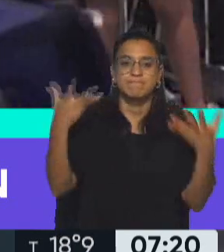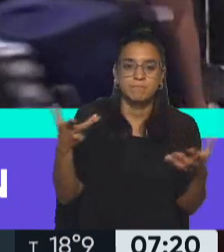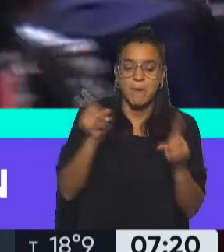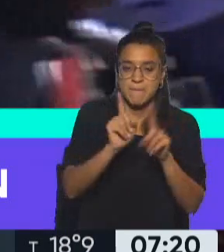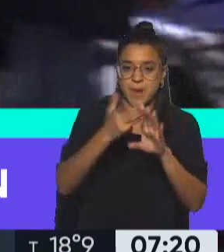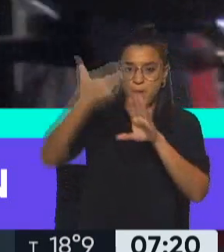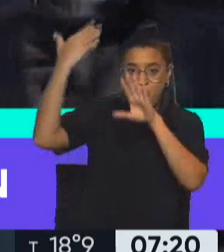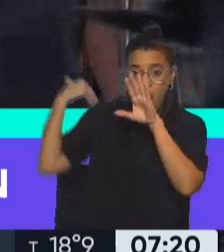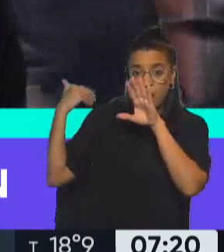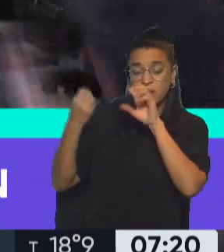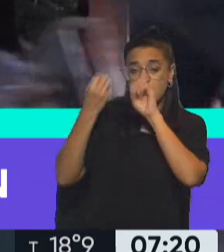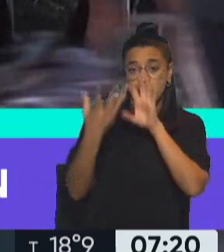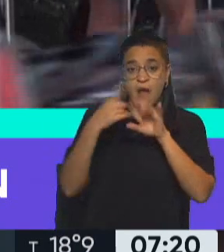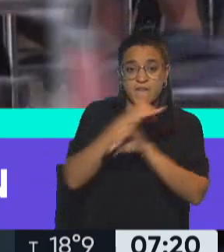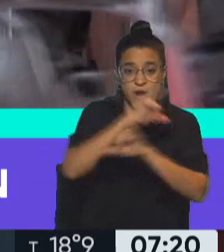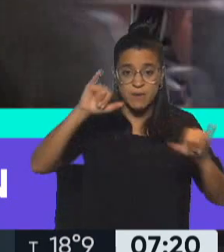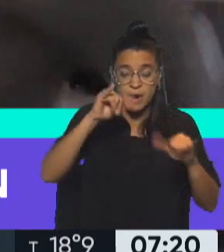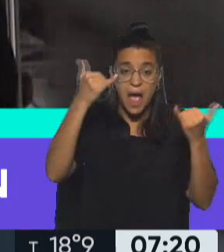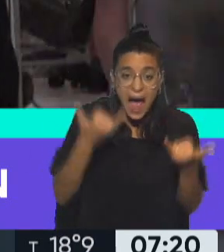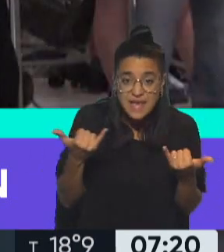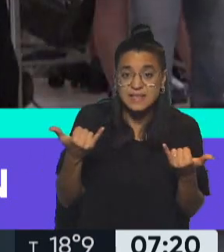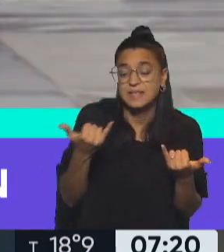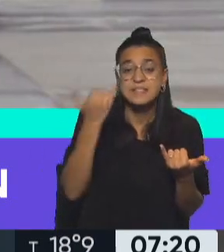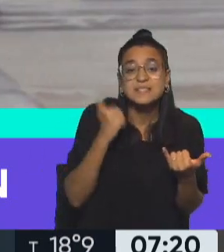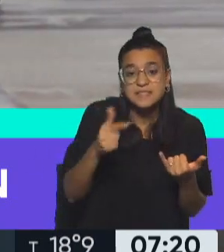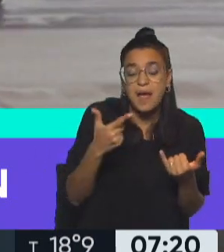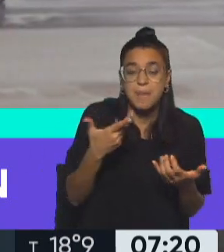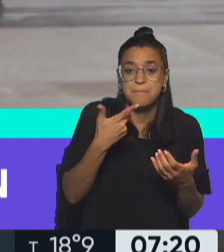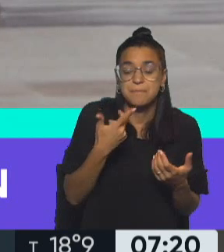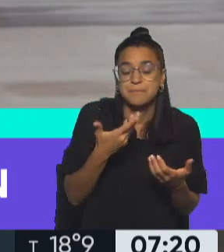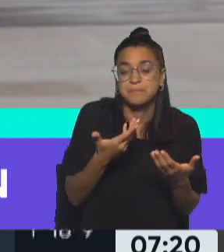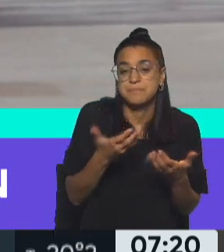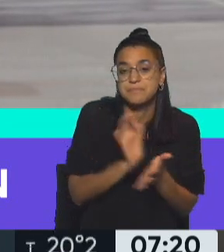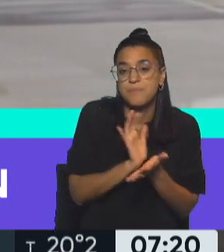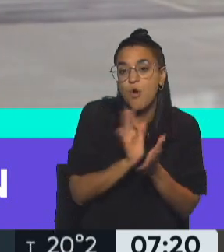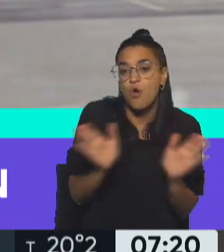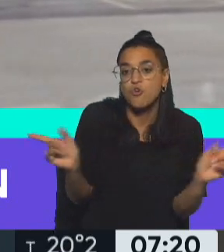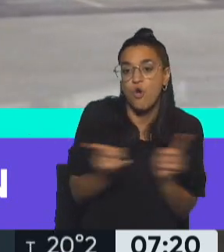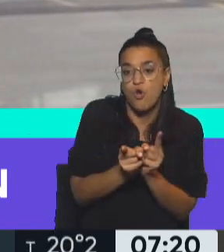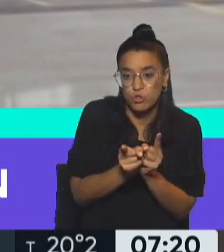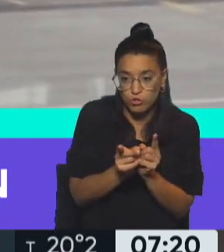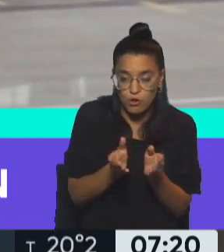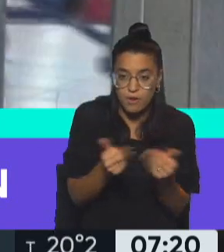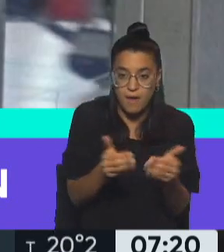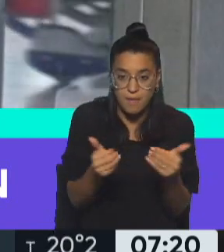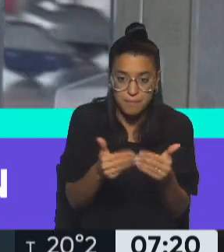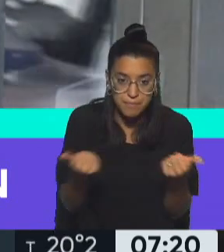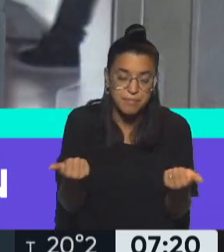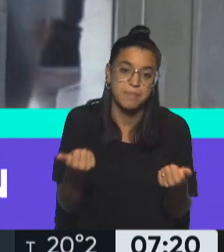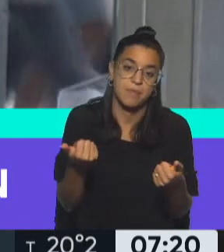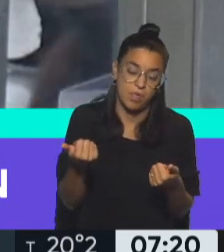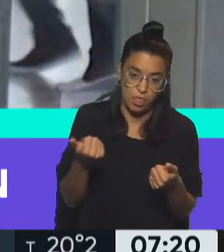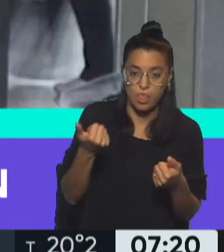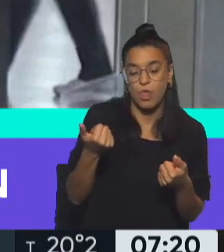los iniciales porque ya tenemos información, entonces sería todo mucho más corto, de menos espacio en el